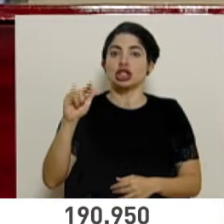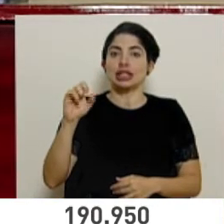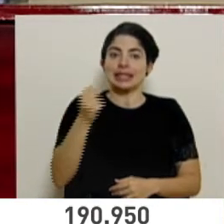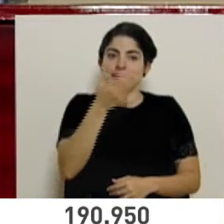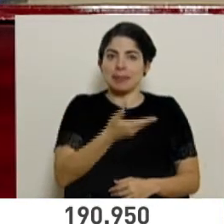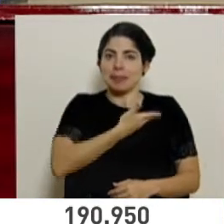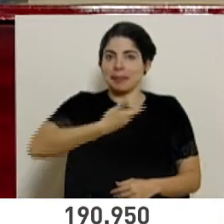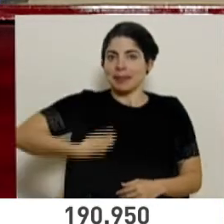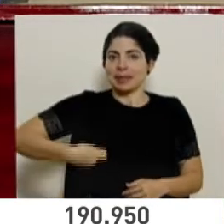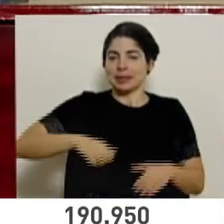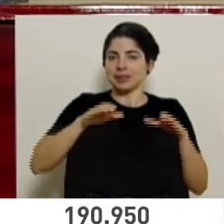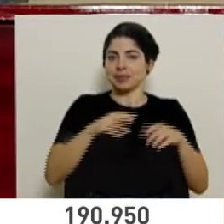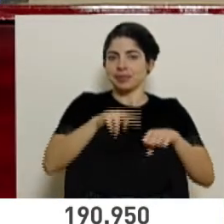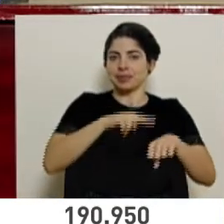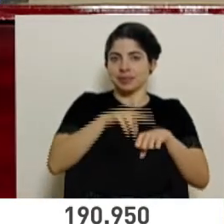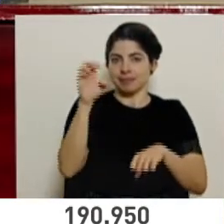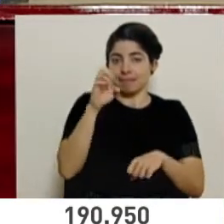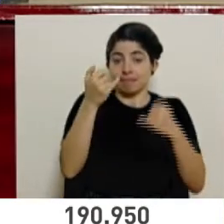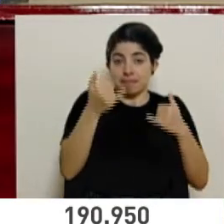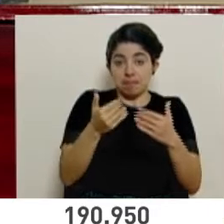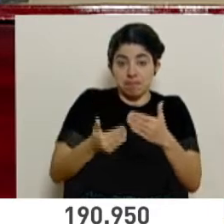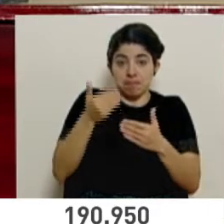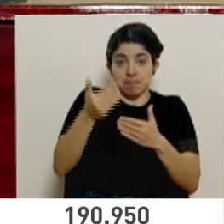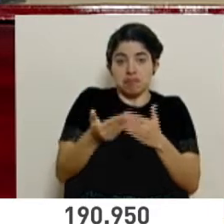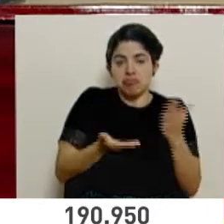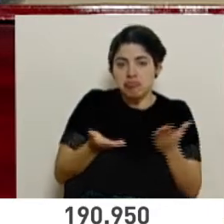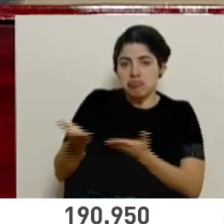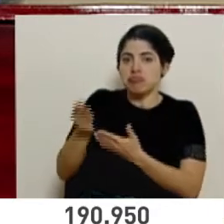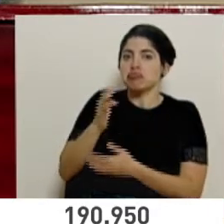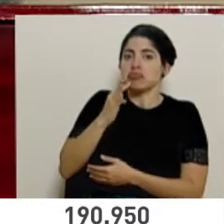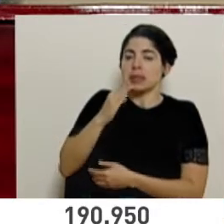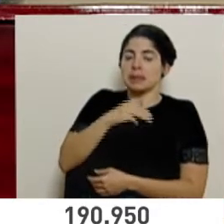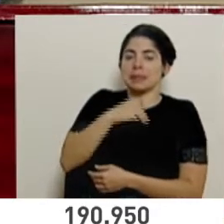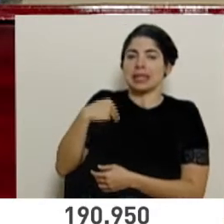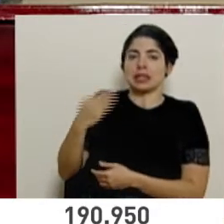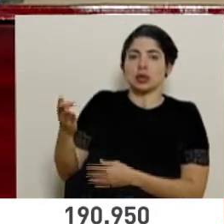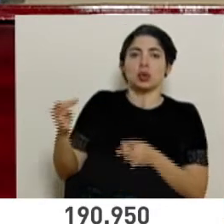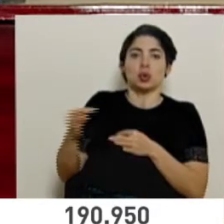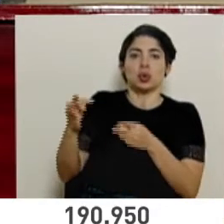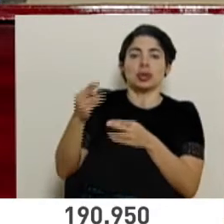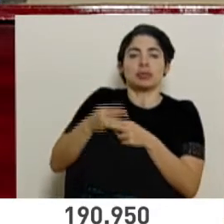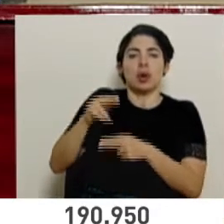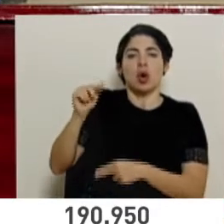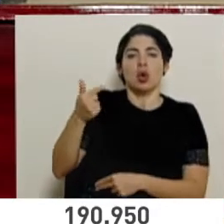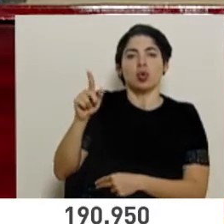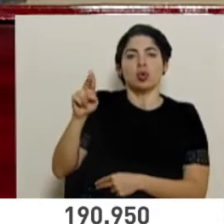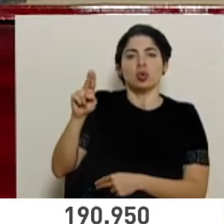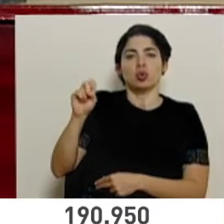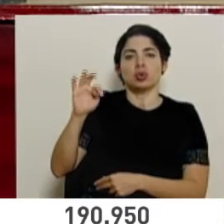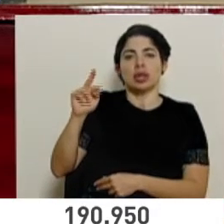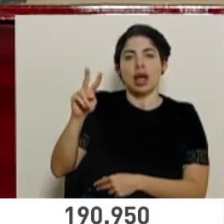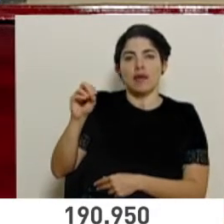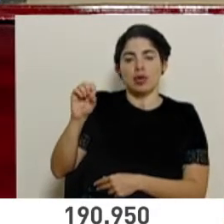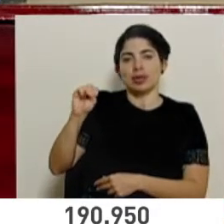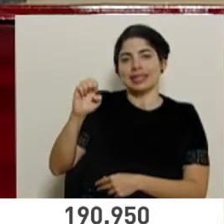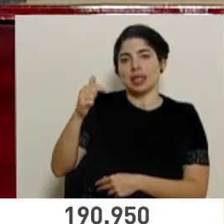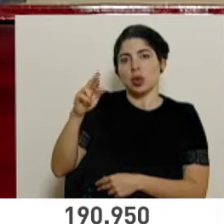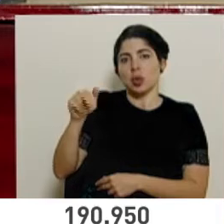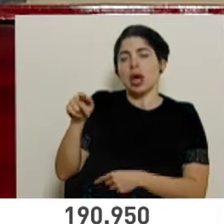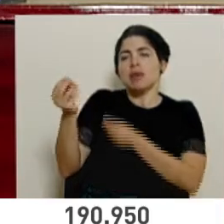presidente de la Comisión Nacional de Emergencias. A continuación, le cedemos la palabra al ministro de Turismo, el señor Gustavo Segura, quien nos dará